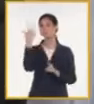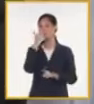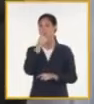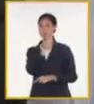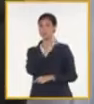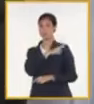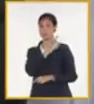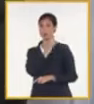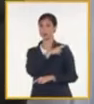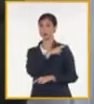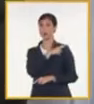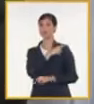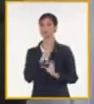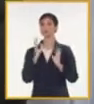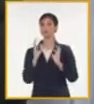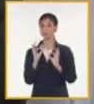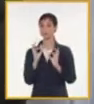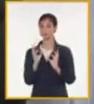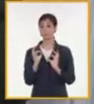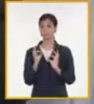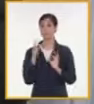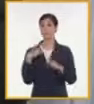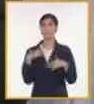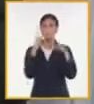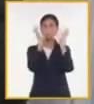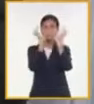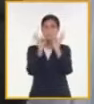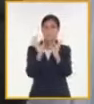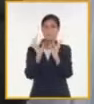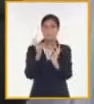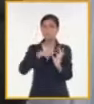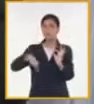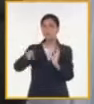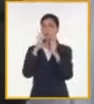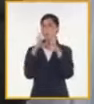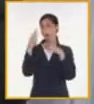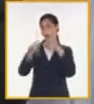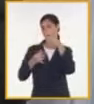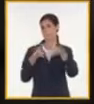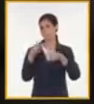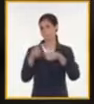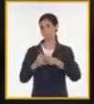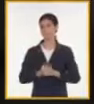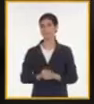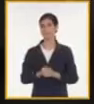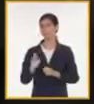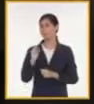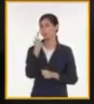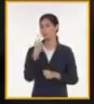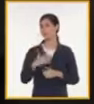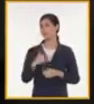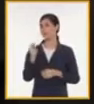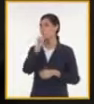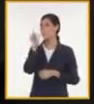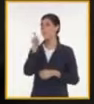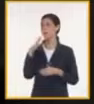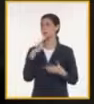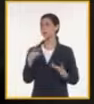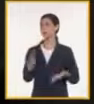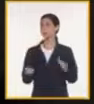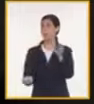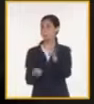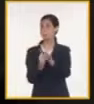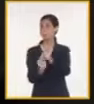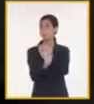sobre estos elementos pero sobre todo Me gustaría saber Coronel si sobre estos actos terroristas o sobre estos intentos de